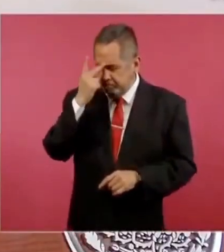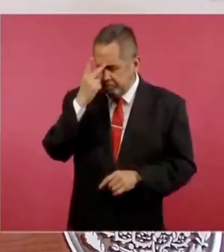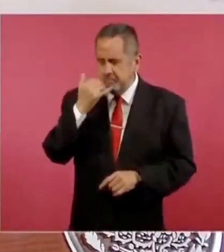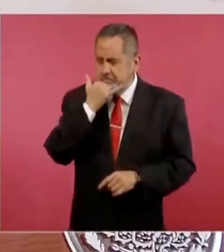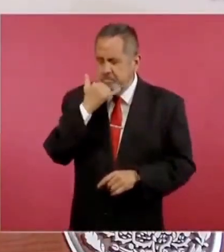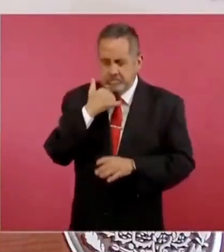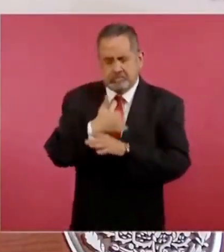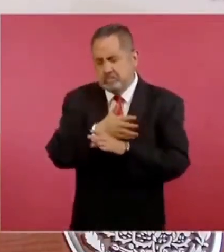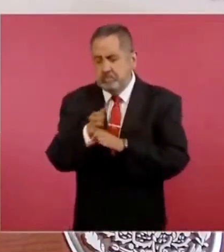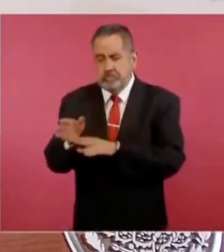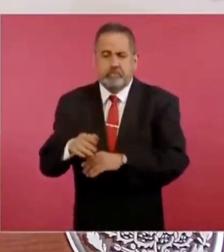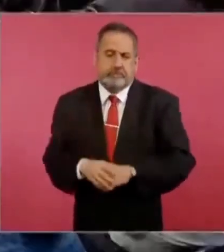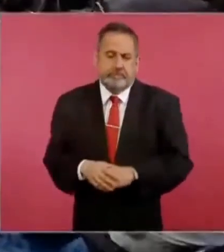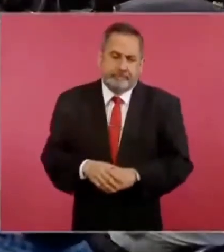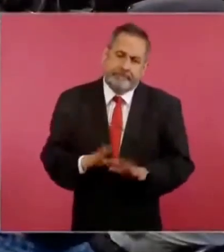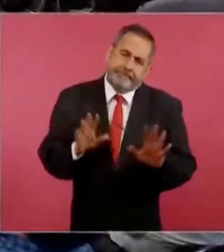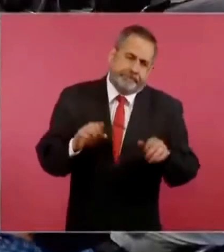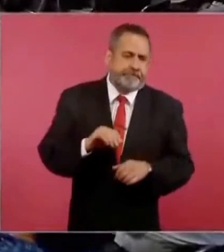Hay otros que